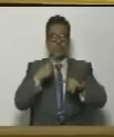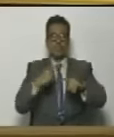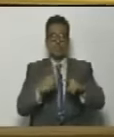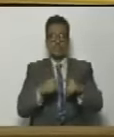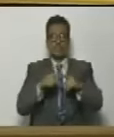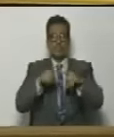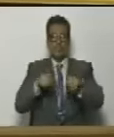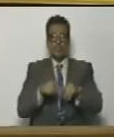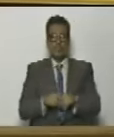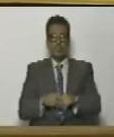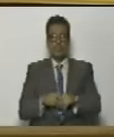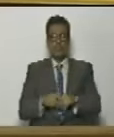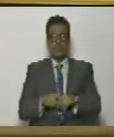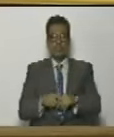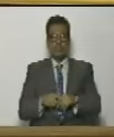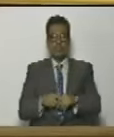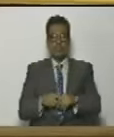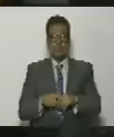que tenga.